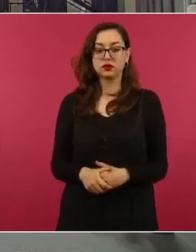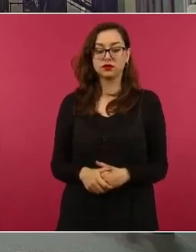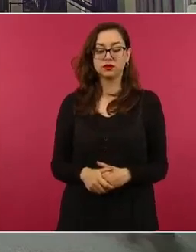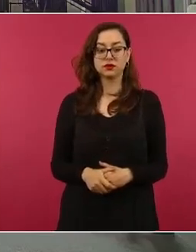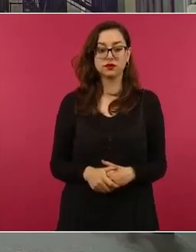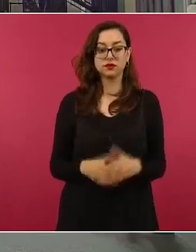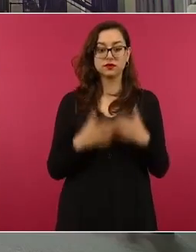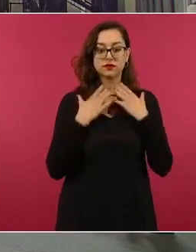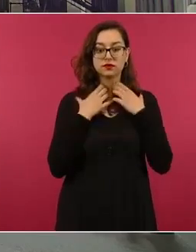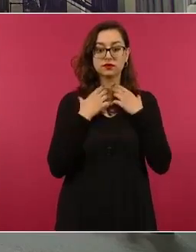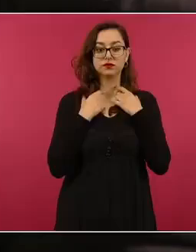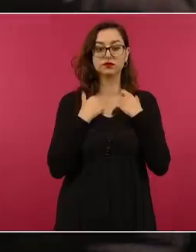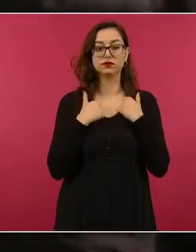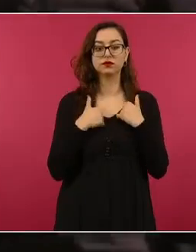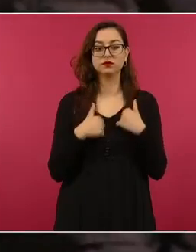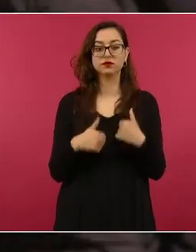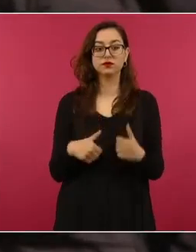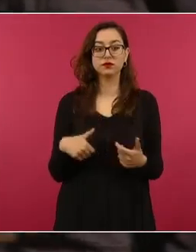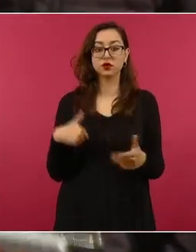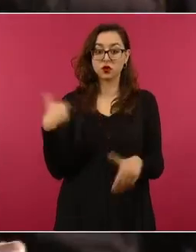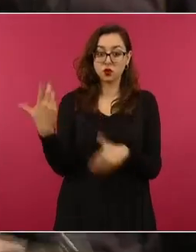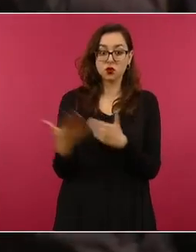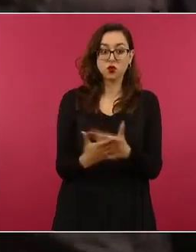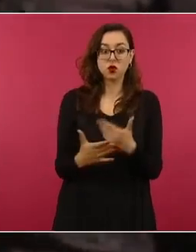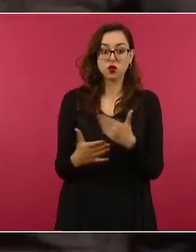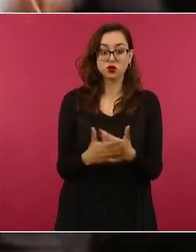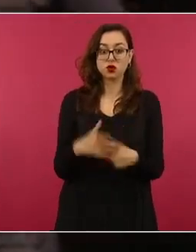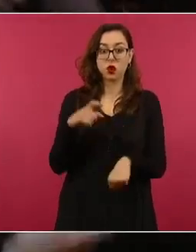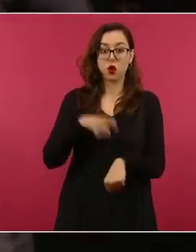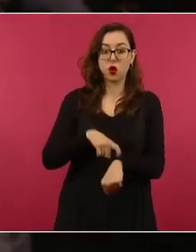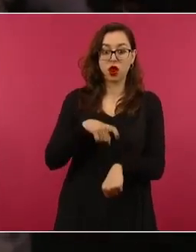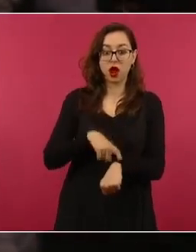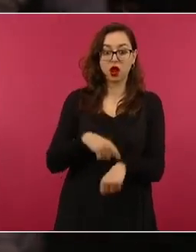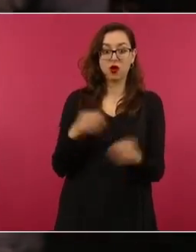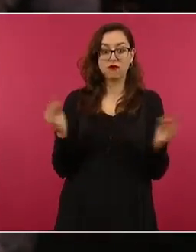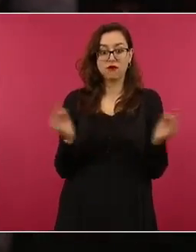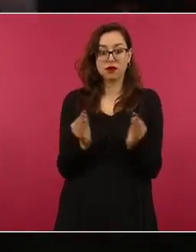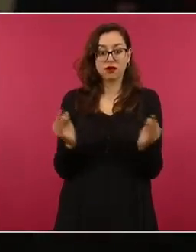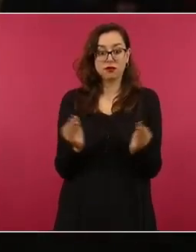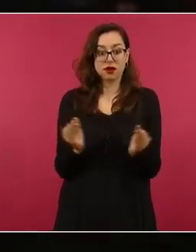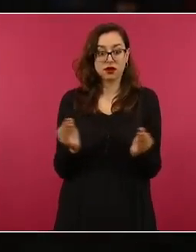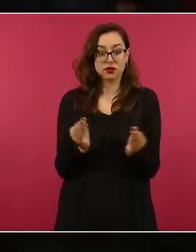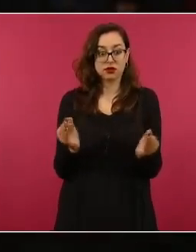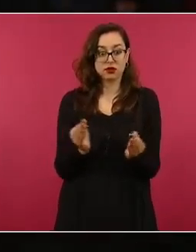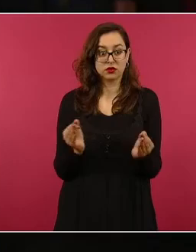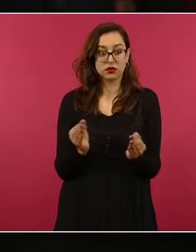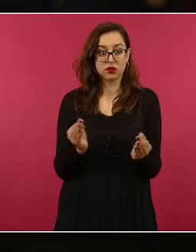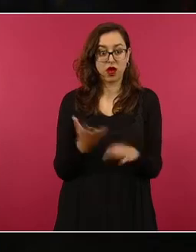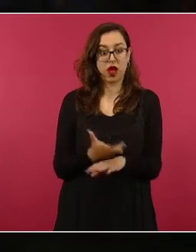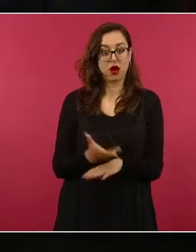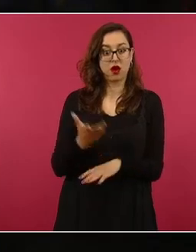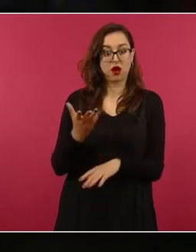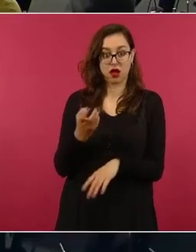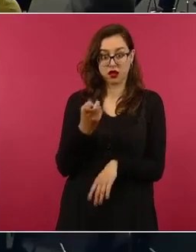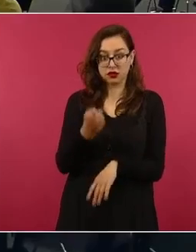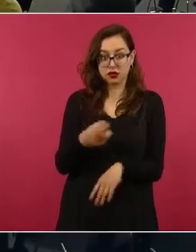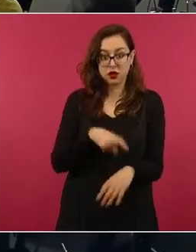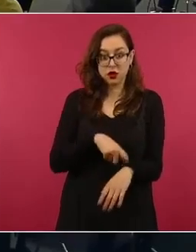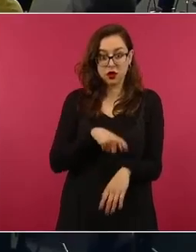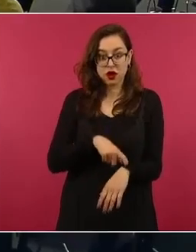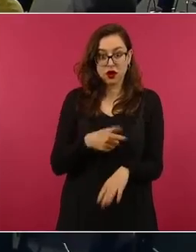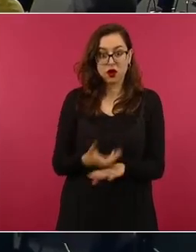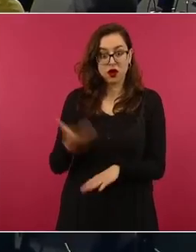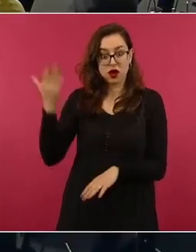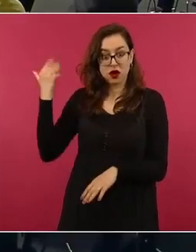Entonces, quedaría el horario que teníamos antes de que se implementara el horario de verano. Ok. Sí. Ok.